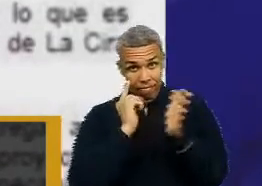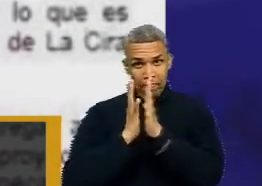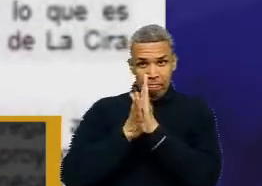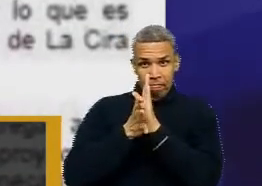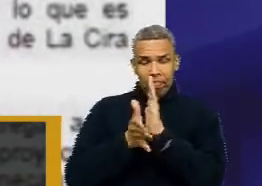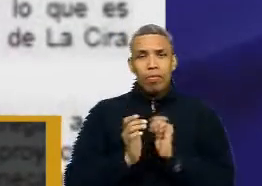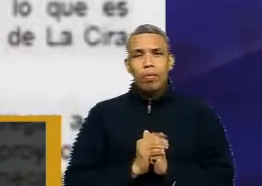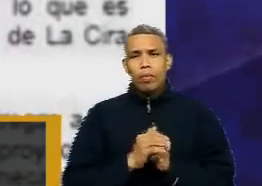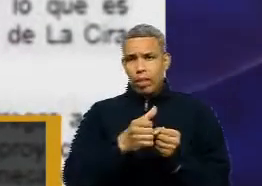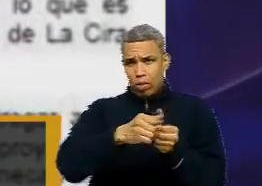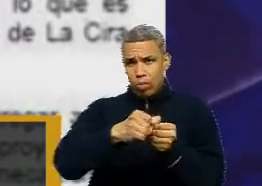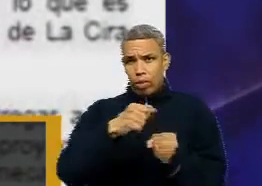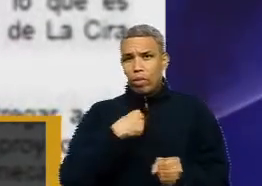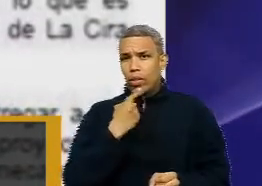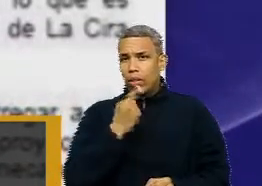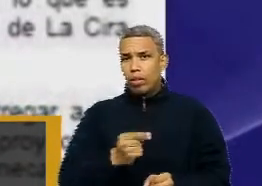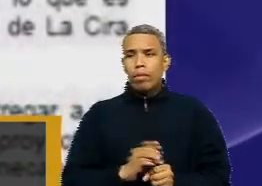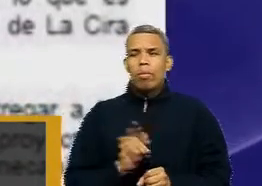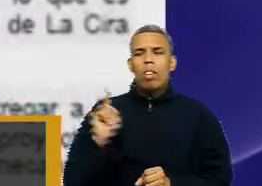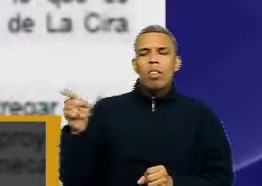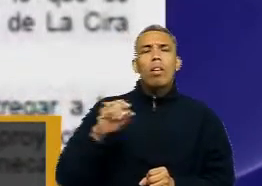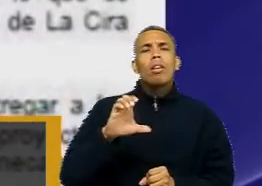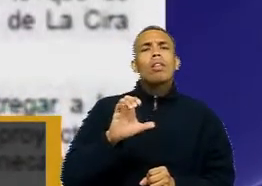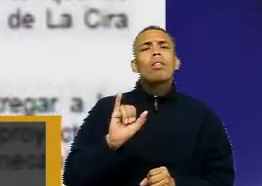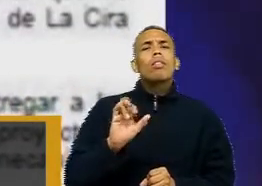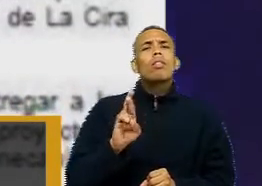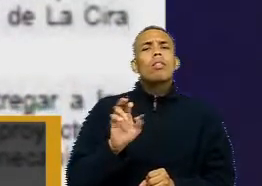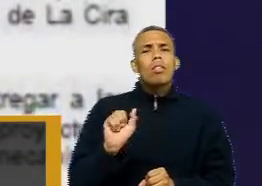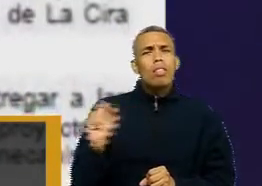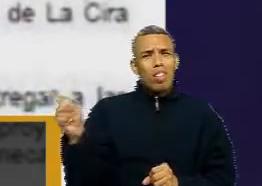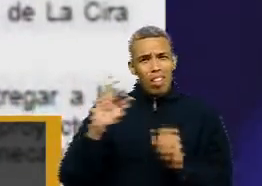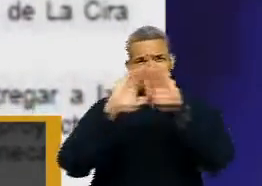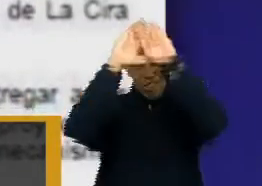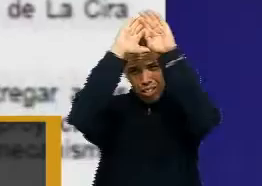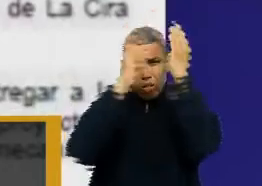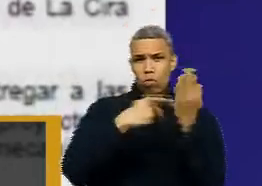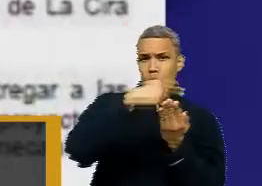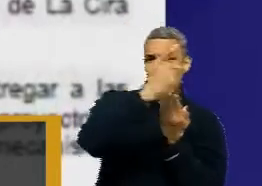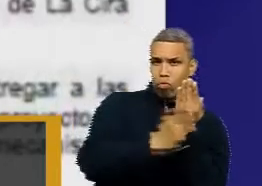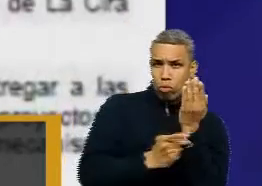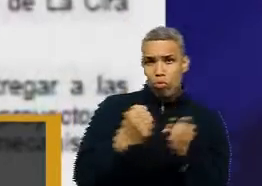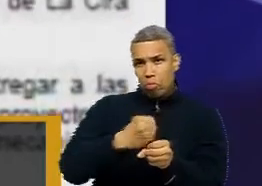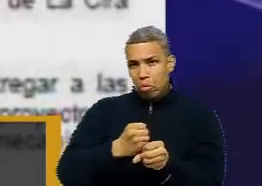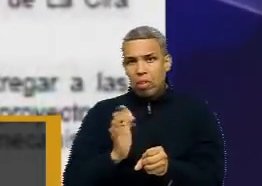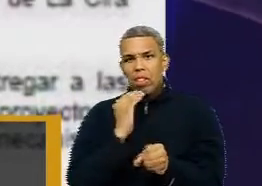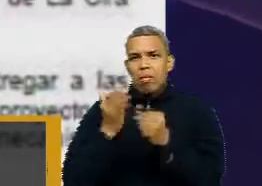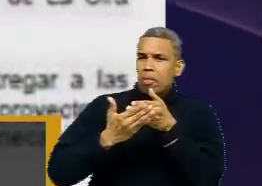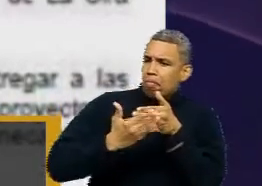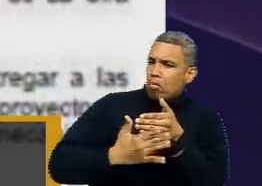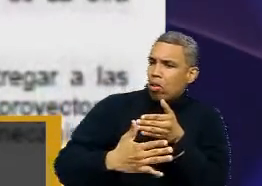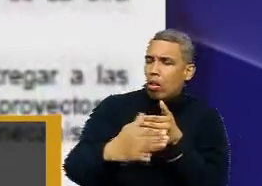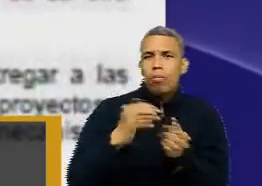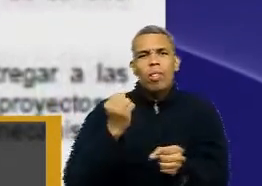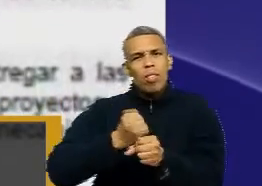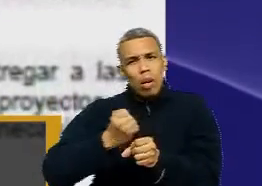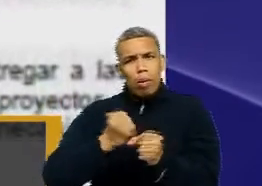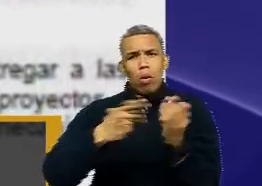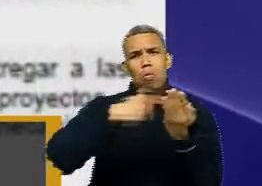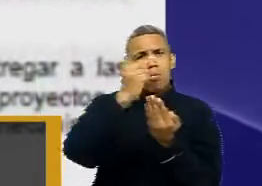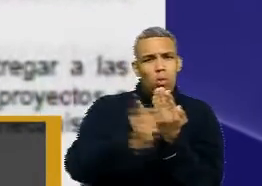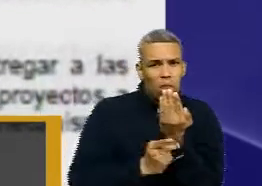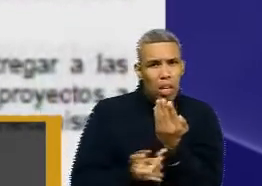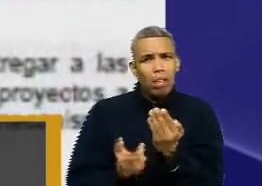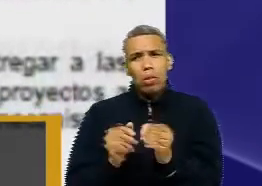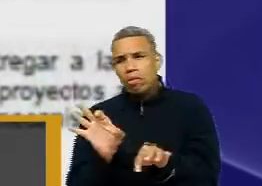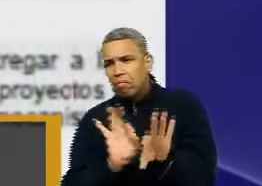Infantas informa que a partir de la fecha todas las informaciones relacionadas con nuevos proyectos, contratos o actividades que se realizarán en la jurisdicción del proyecto